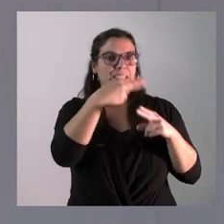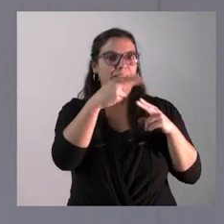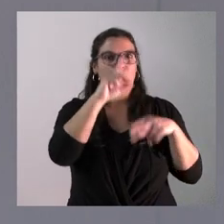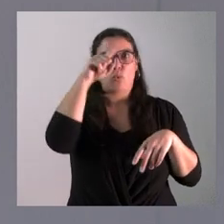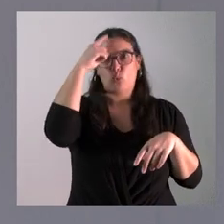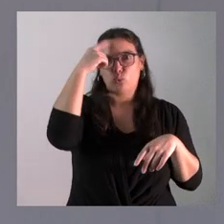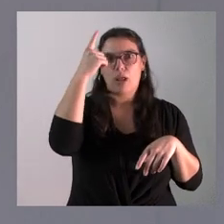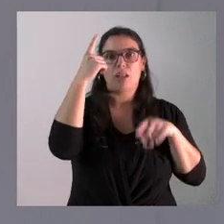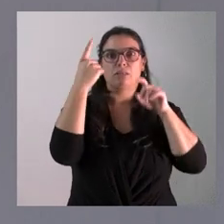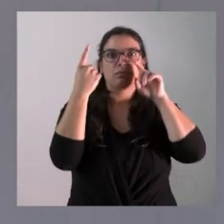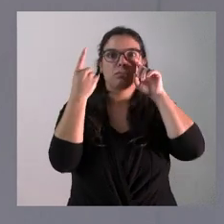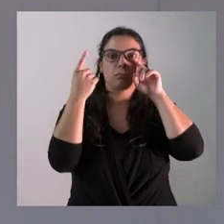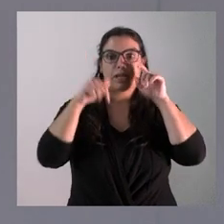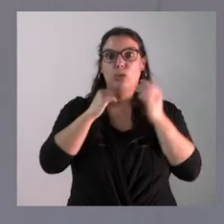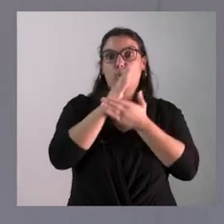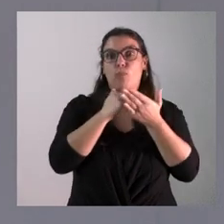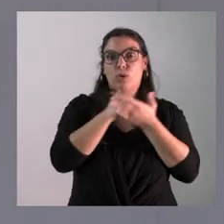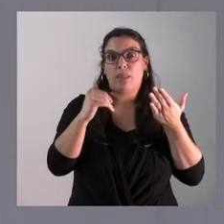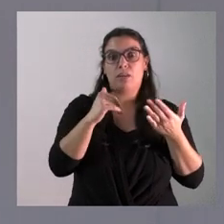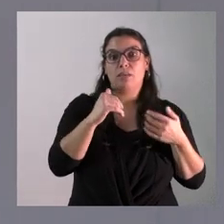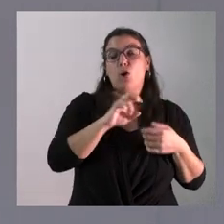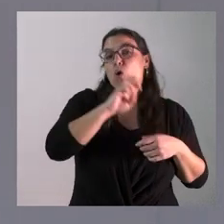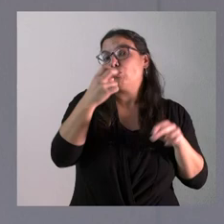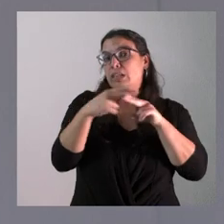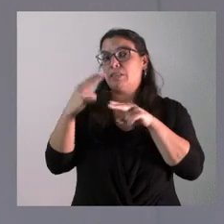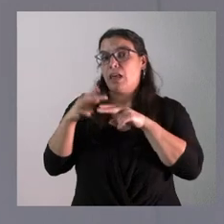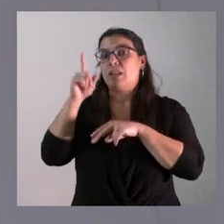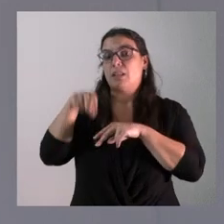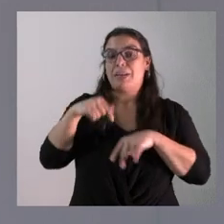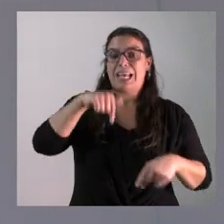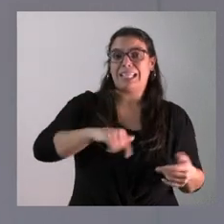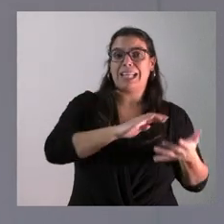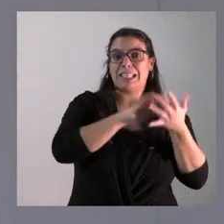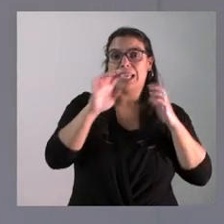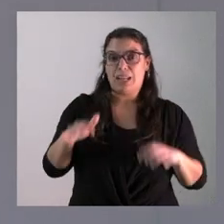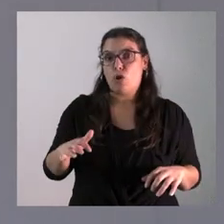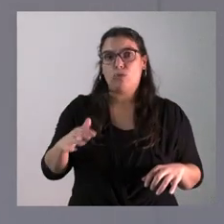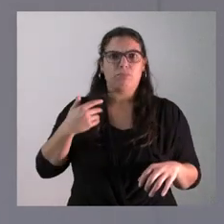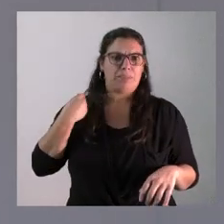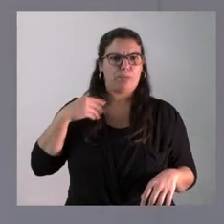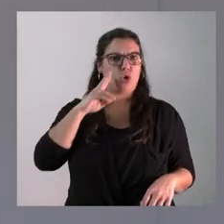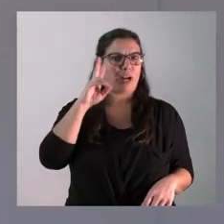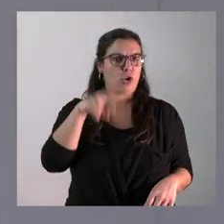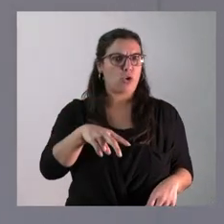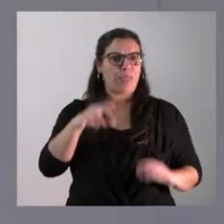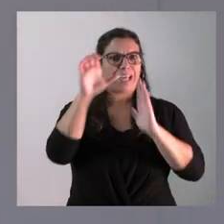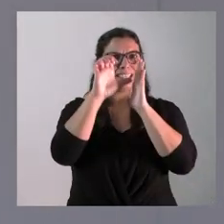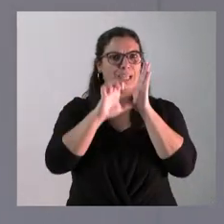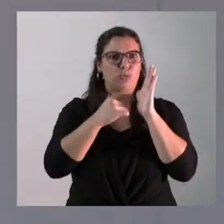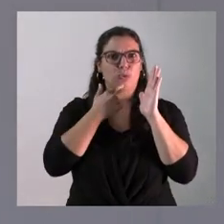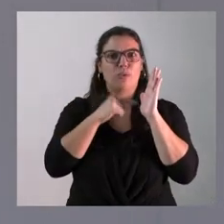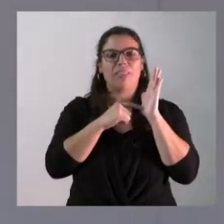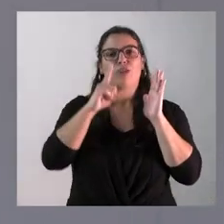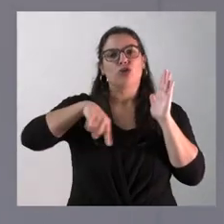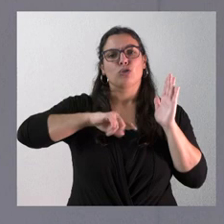dentro de nuestra comunidad Autónoma junto con otras actividades culturales saben ustedes de Castilla y león y así lo reconoce nuestro autonomía es una comunidad